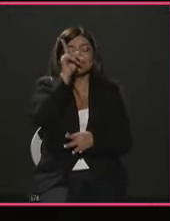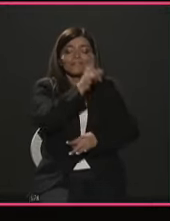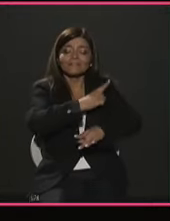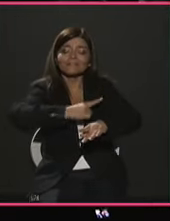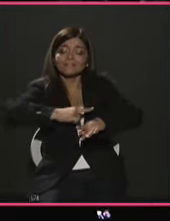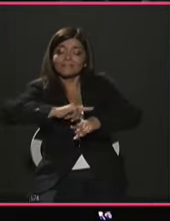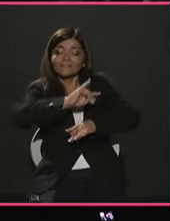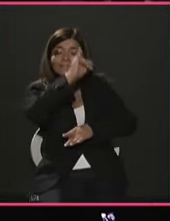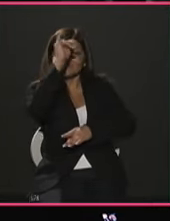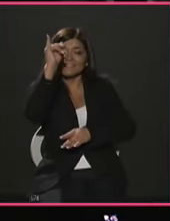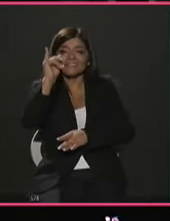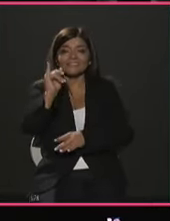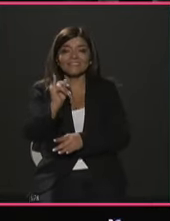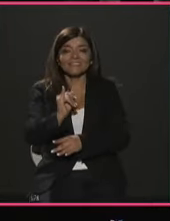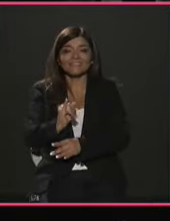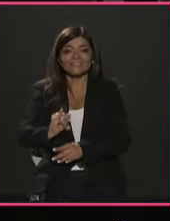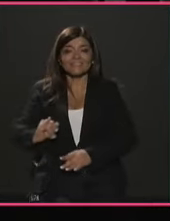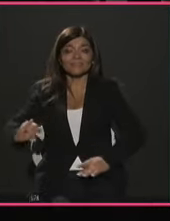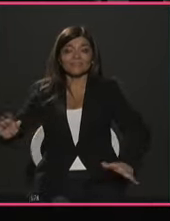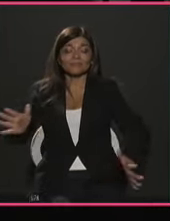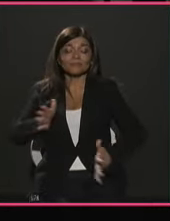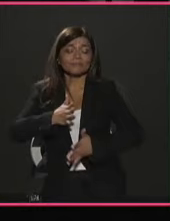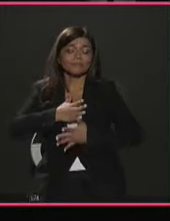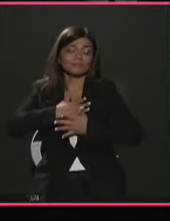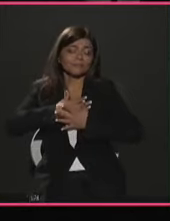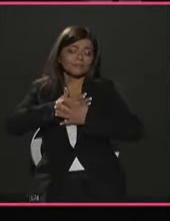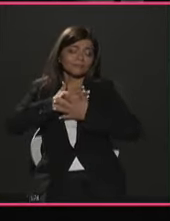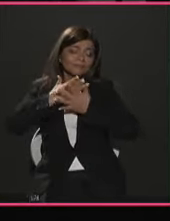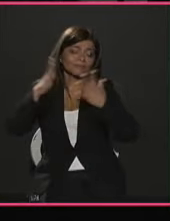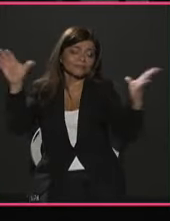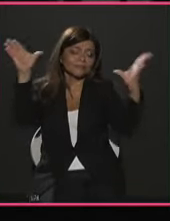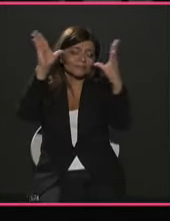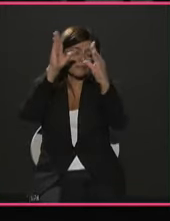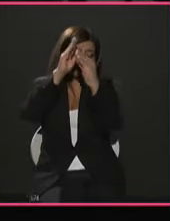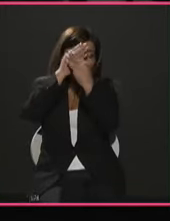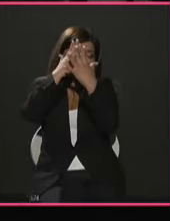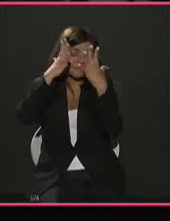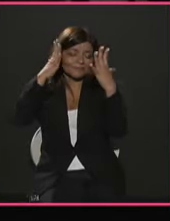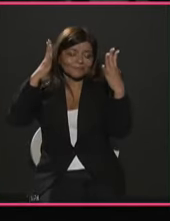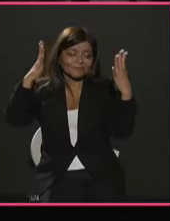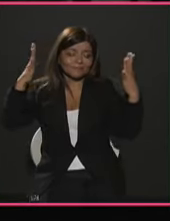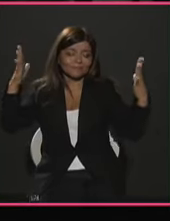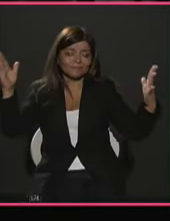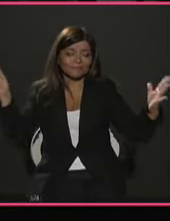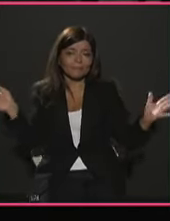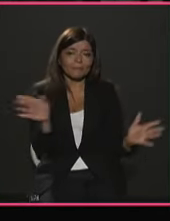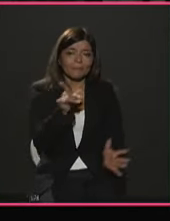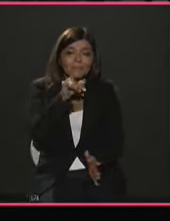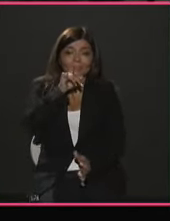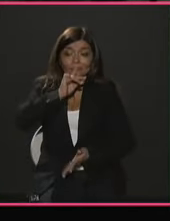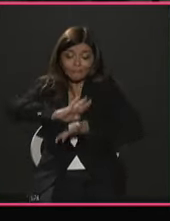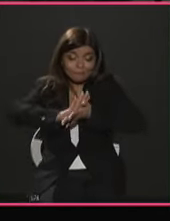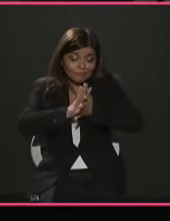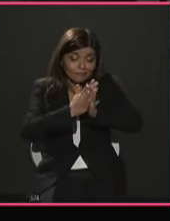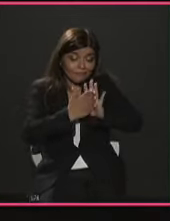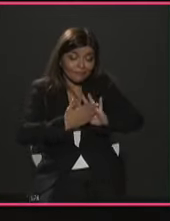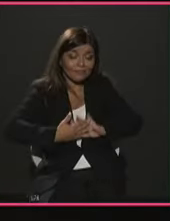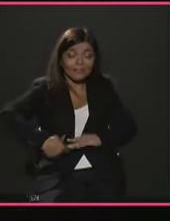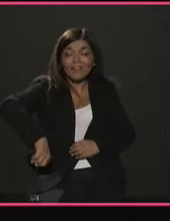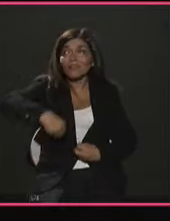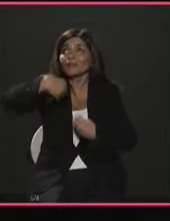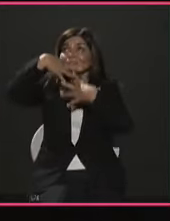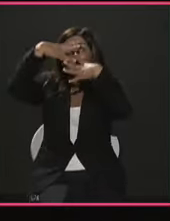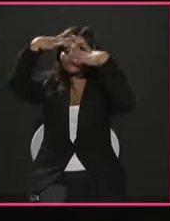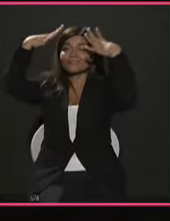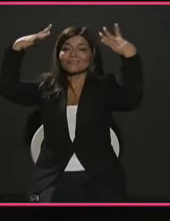horas Teo diamantes en mi sombra lo tengo todo crecen las flores